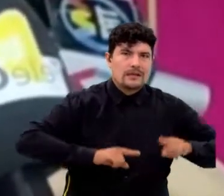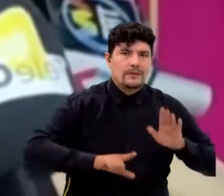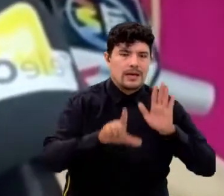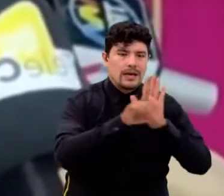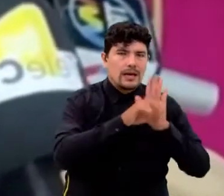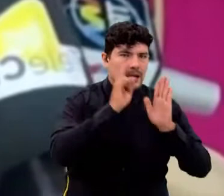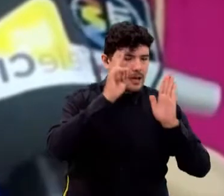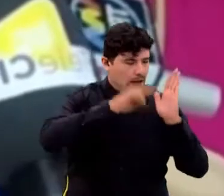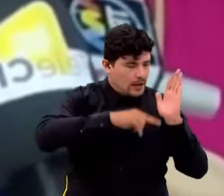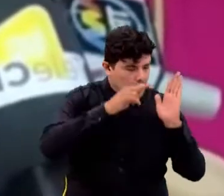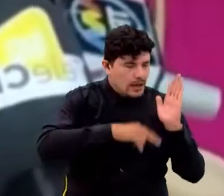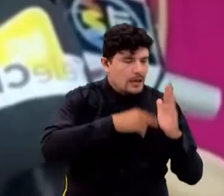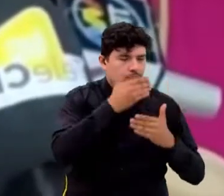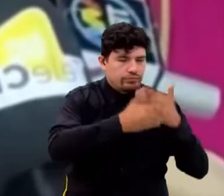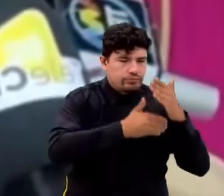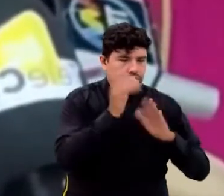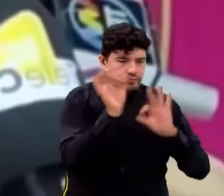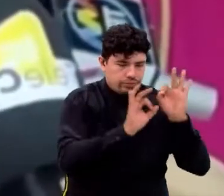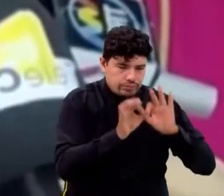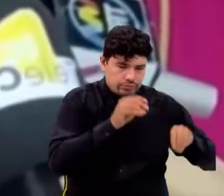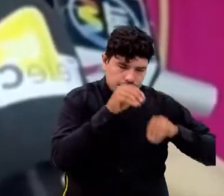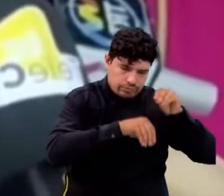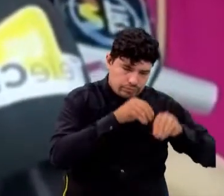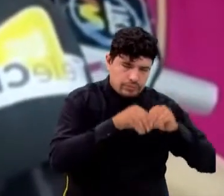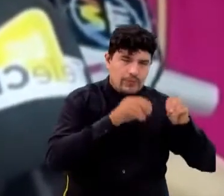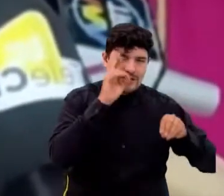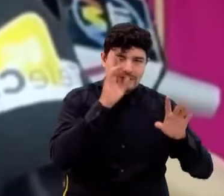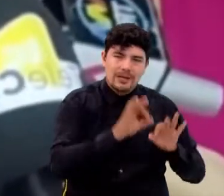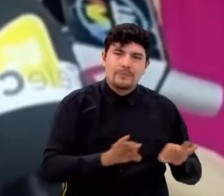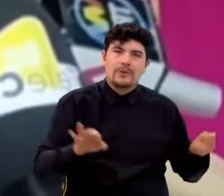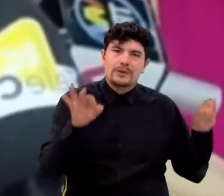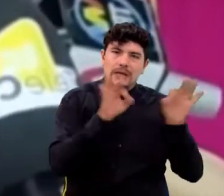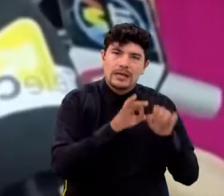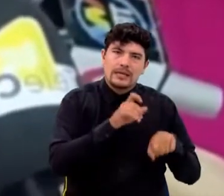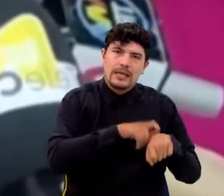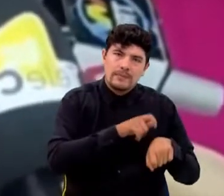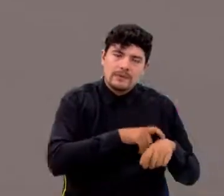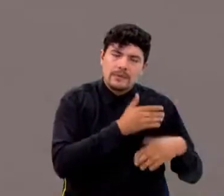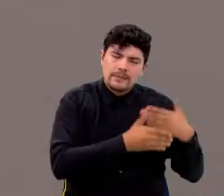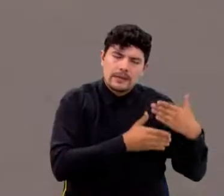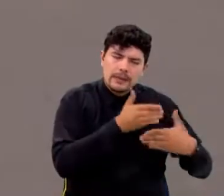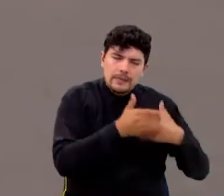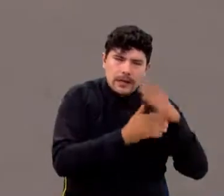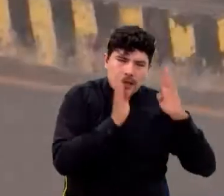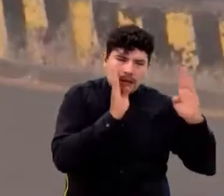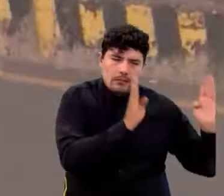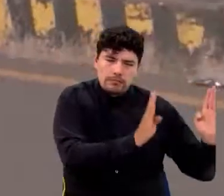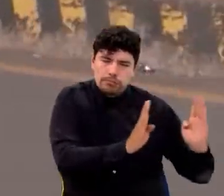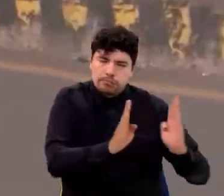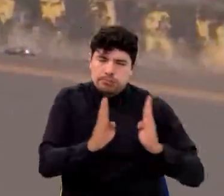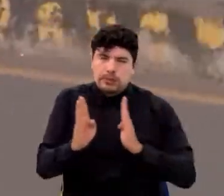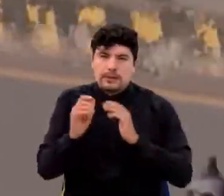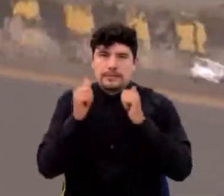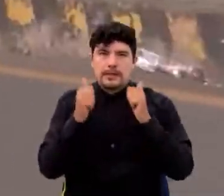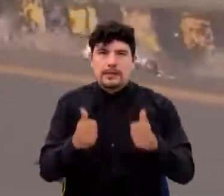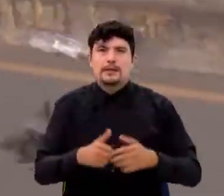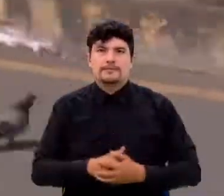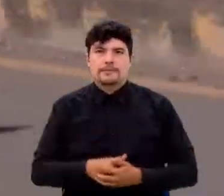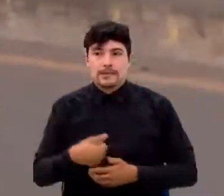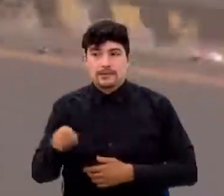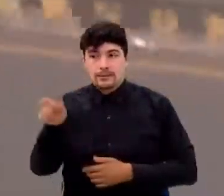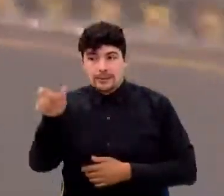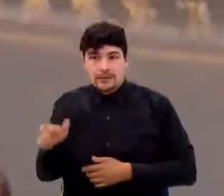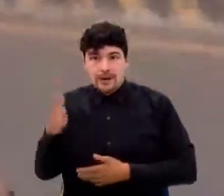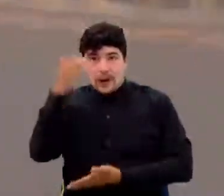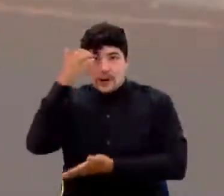política. Es necesario permitir que comisiones evalúen una serie de requerimientos bien complejos. Esas declaraciones